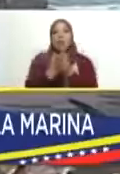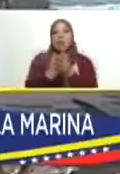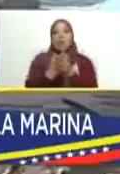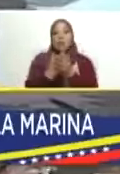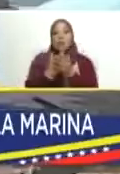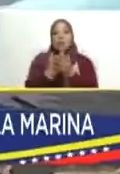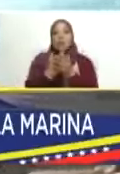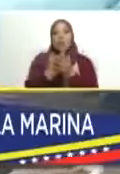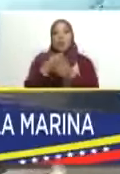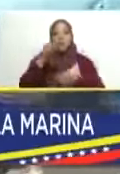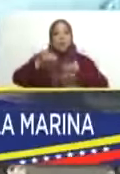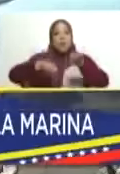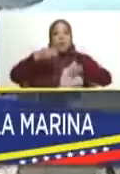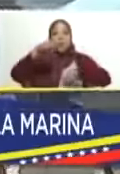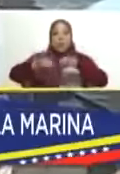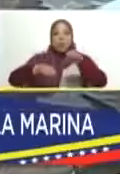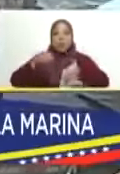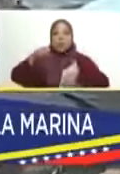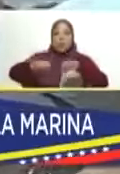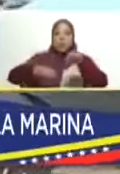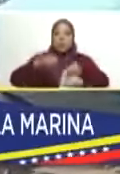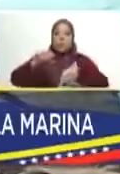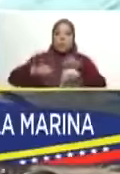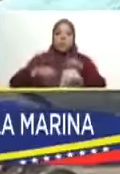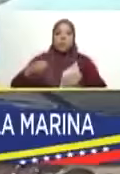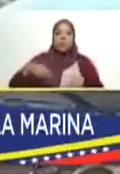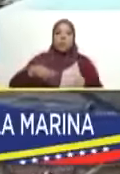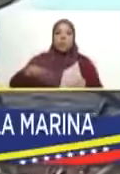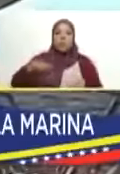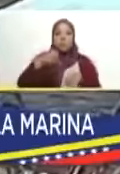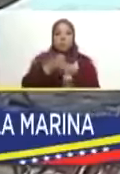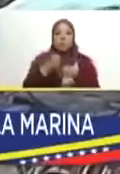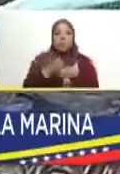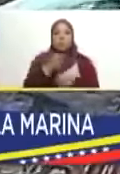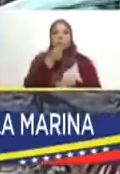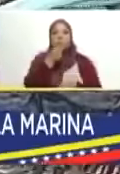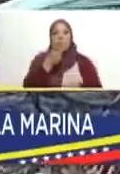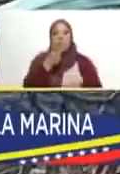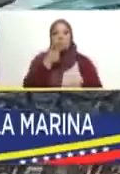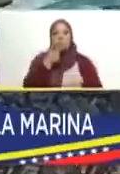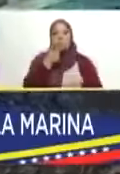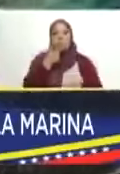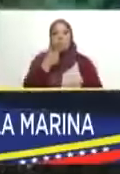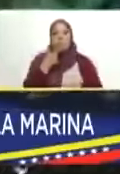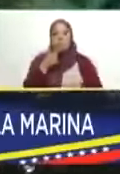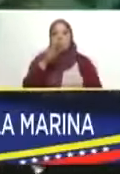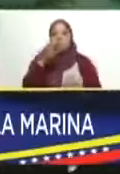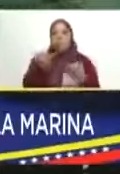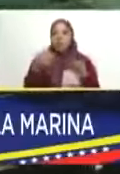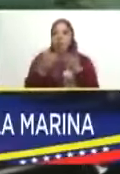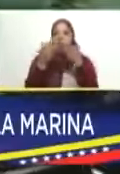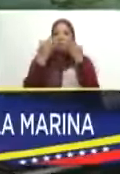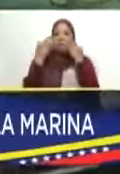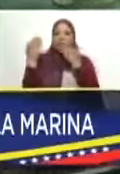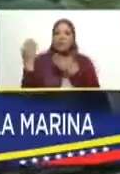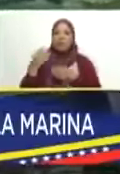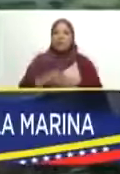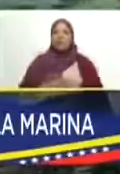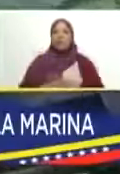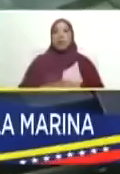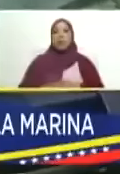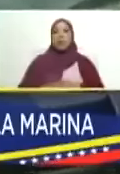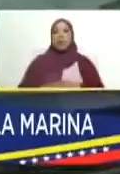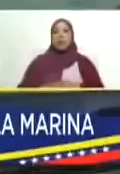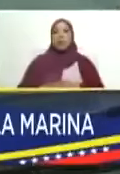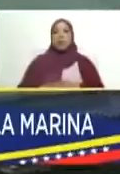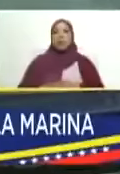área ciclística. La ruta ciclística, ¿verdad? Gobernador, esto está hirviendo.